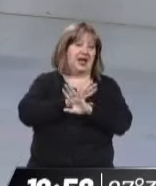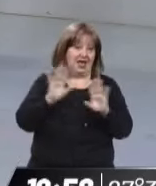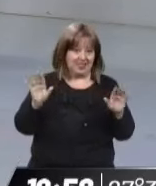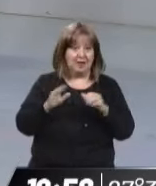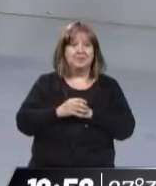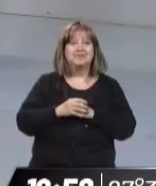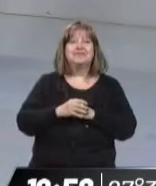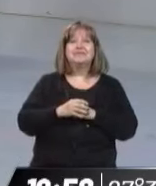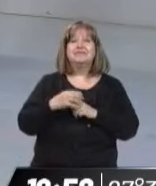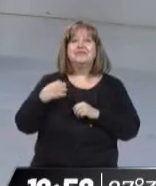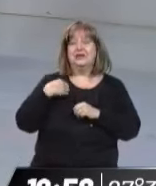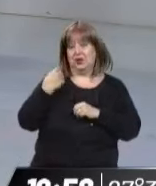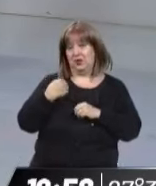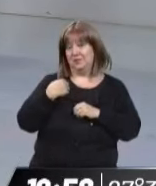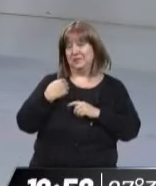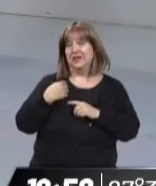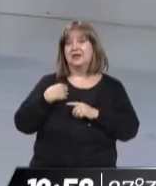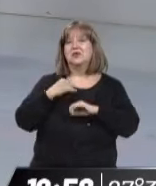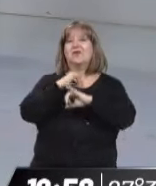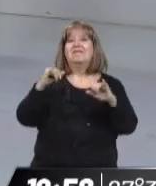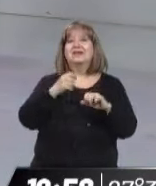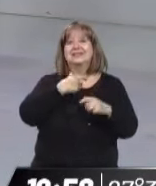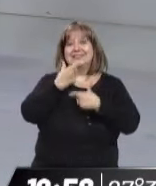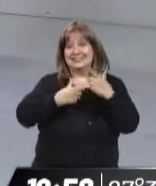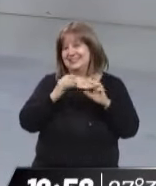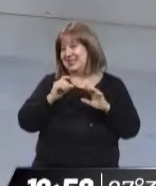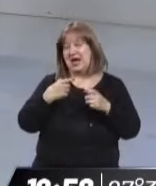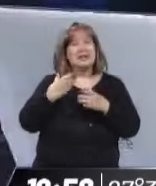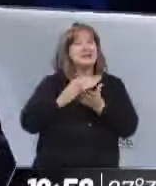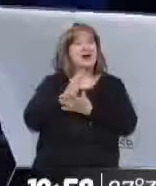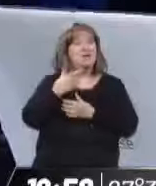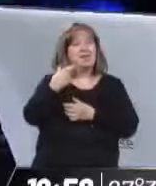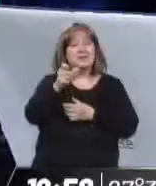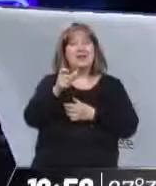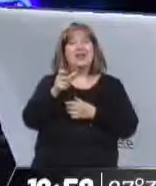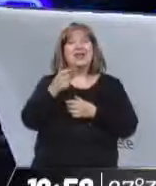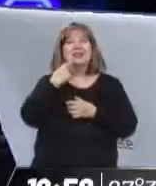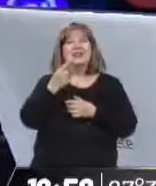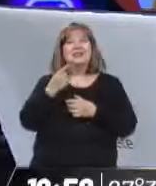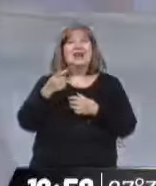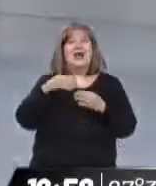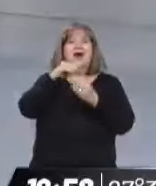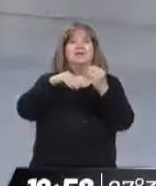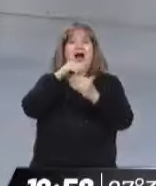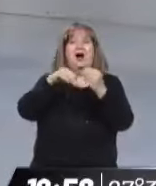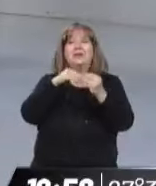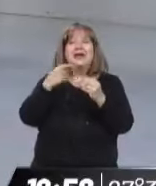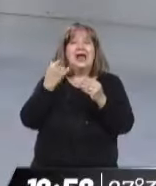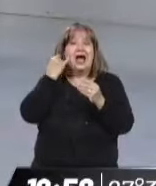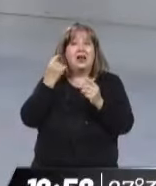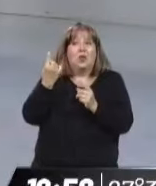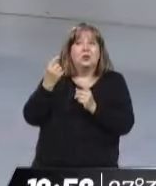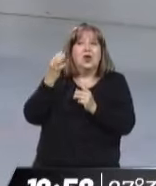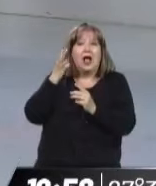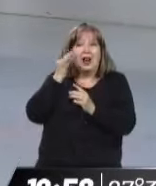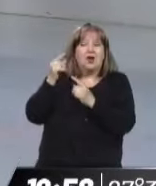Fue tanto. Rápidamente sí. Vamos a irnos con una sonrisa. Siempre hay una oveja negra en la familia, dicen. A mí me decían eso cuando era chiquita. Bueno, y